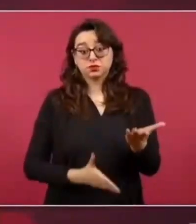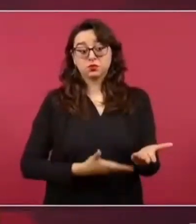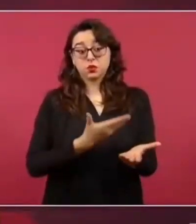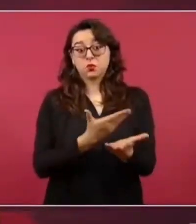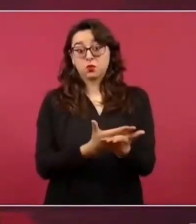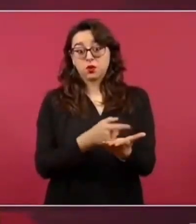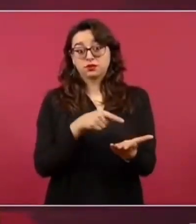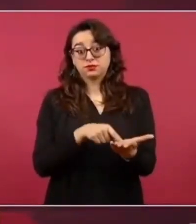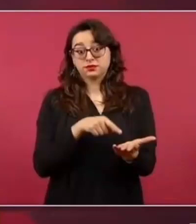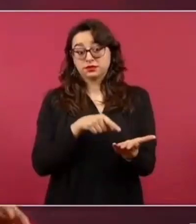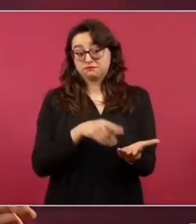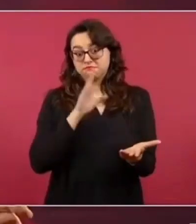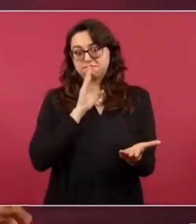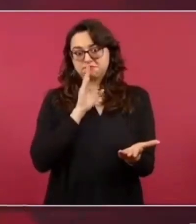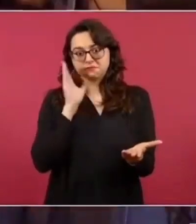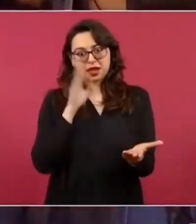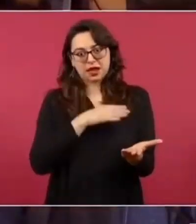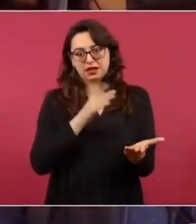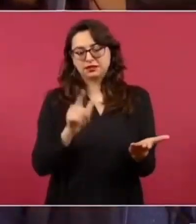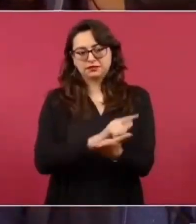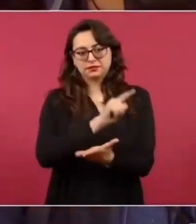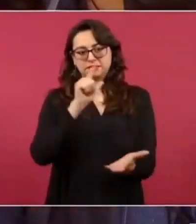siempre,